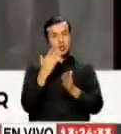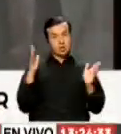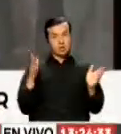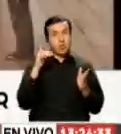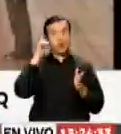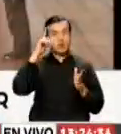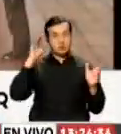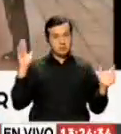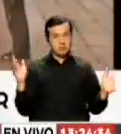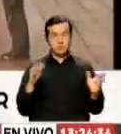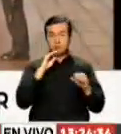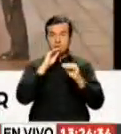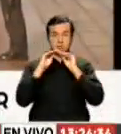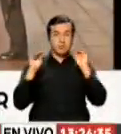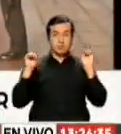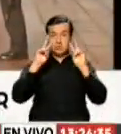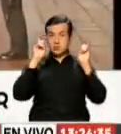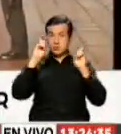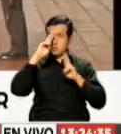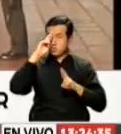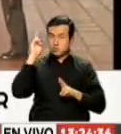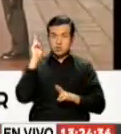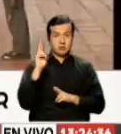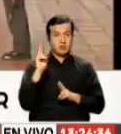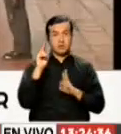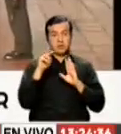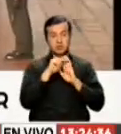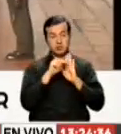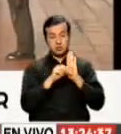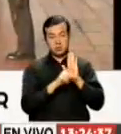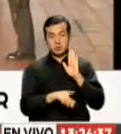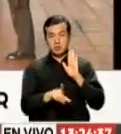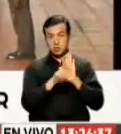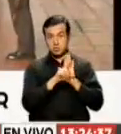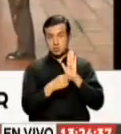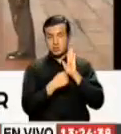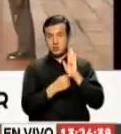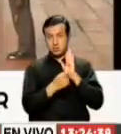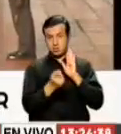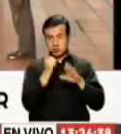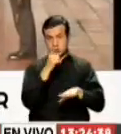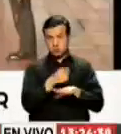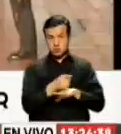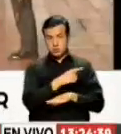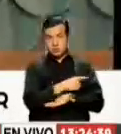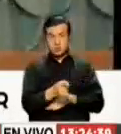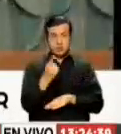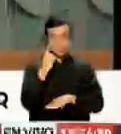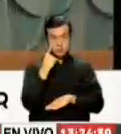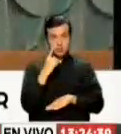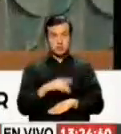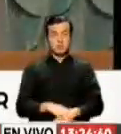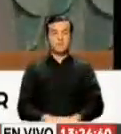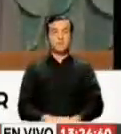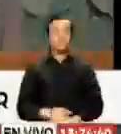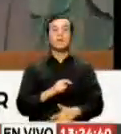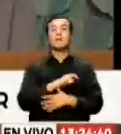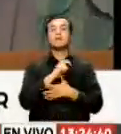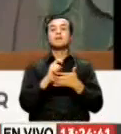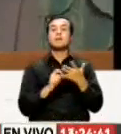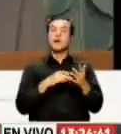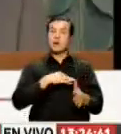sus subordinados en el marco del respeto al marco normativo bajo los cuales se rigen las Fuerzas Armadas. Se necesita